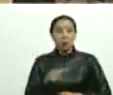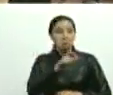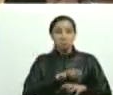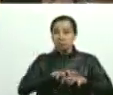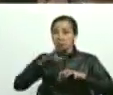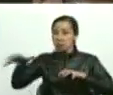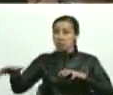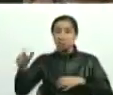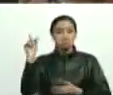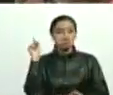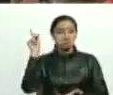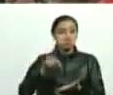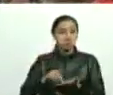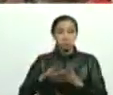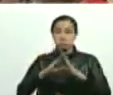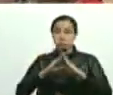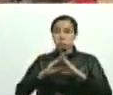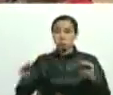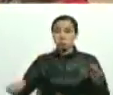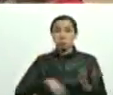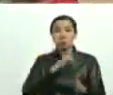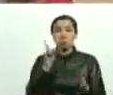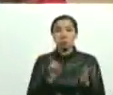por qué, Diosdado.